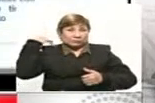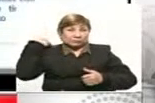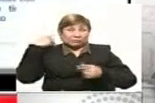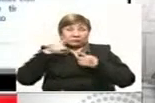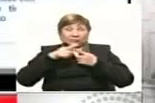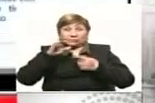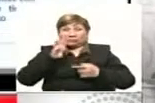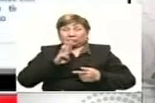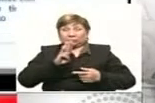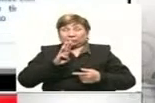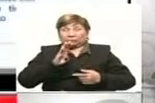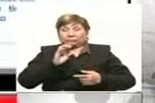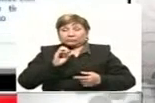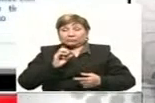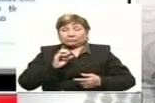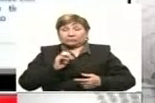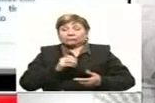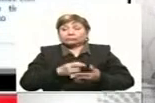decir, la tasa de